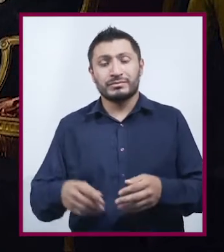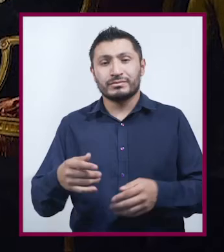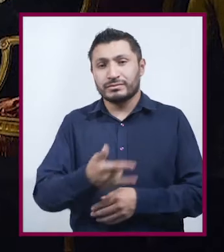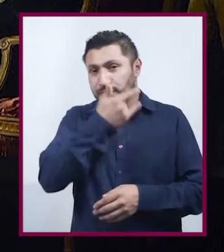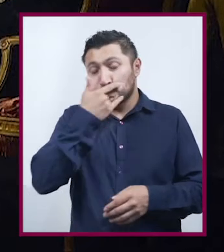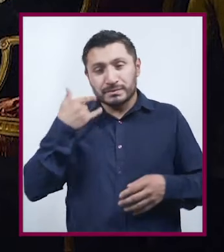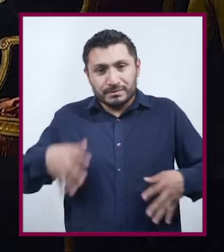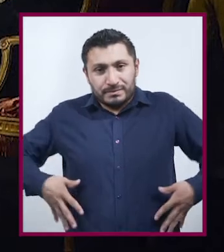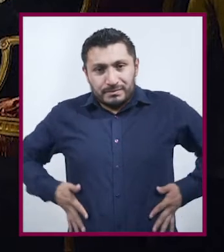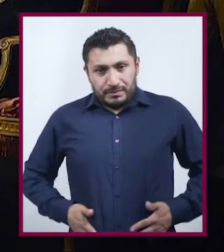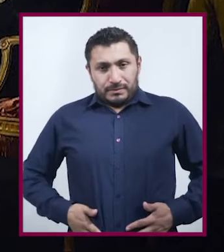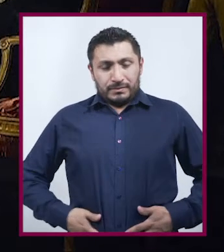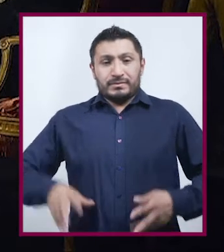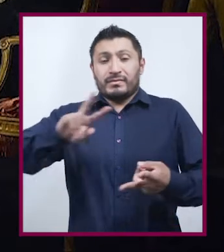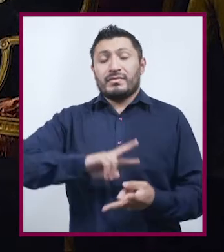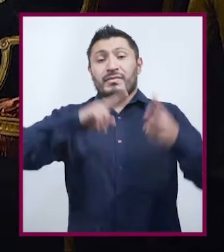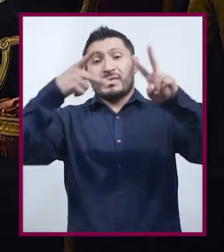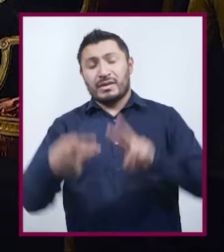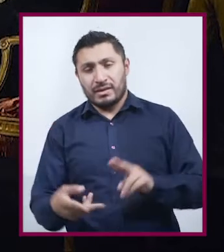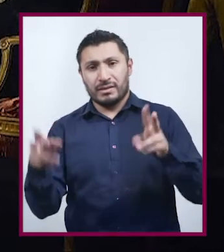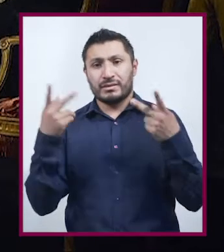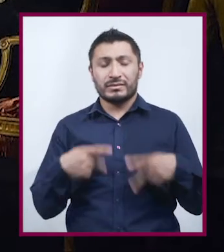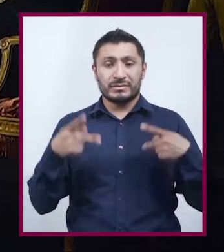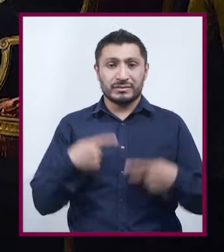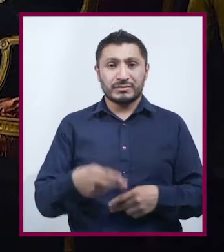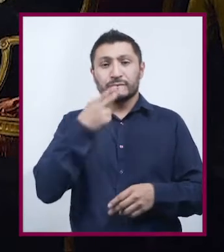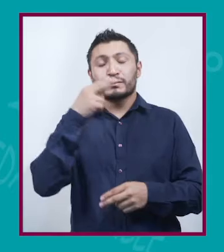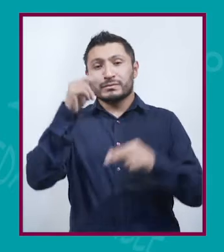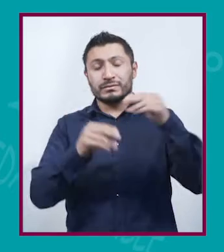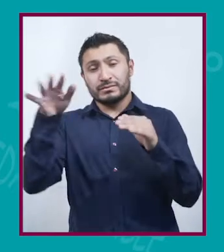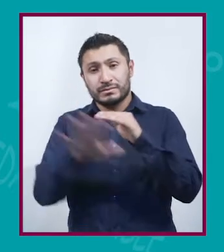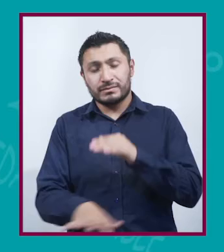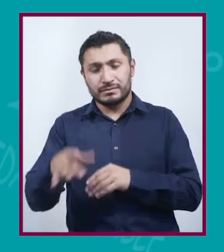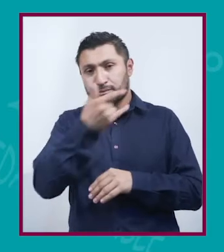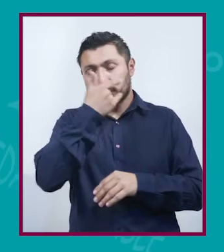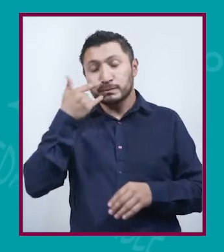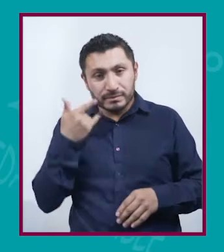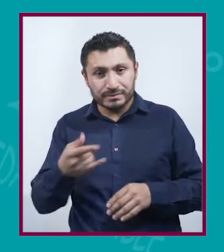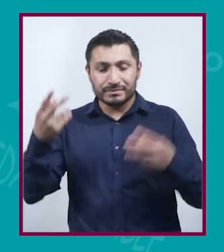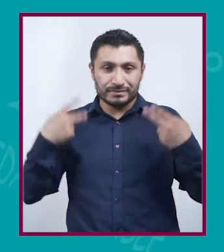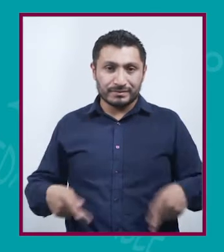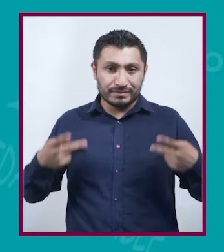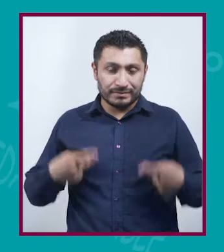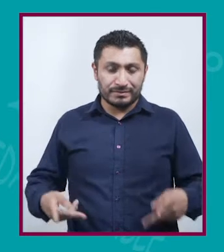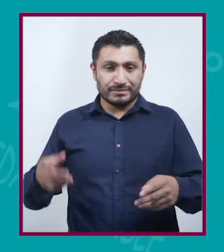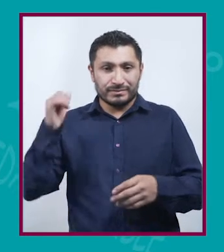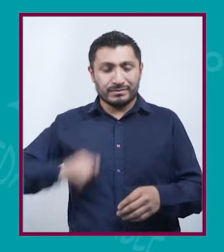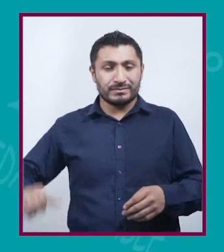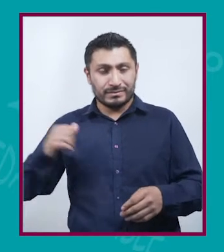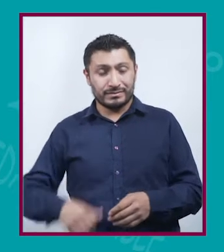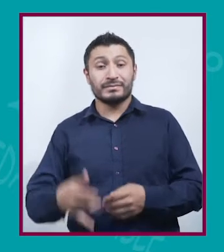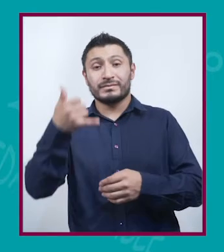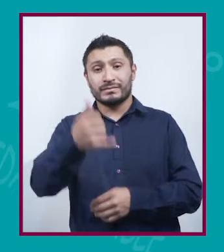era todo lo contrario a la ropa que usaban las clases bajas francesas, legado de los calzones que vistieron los antiguos galos y